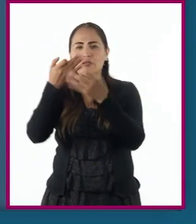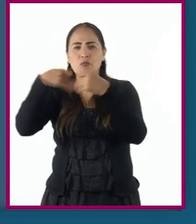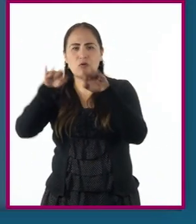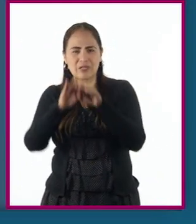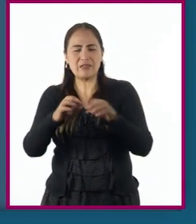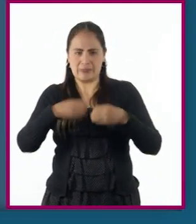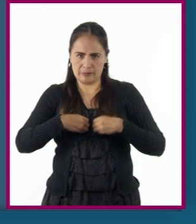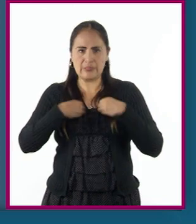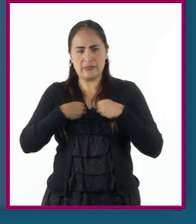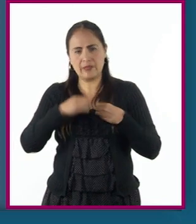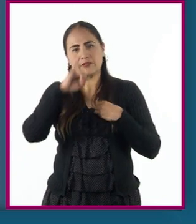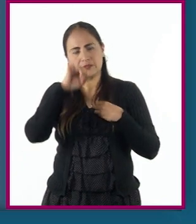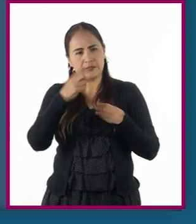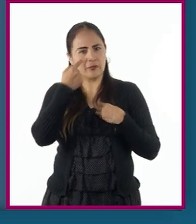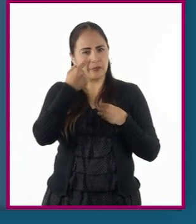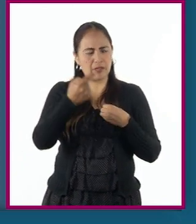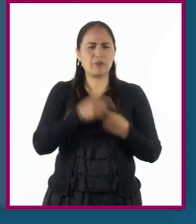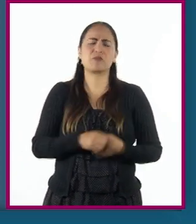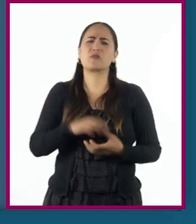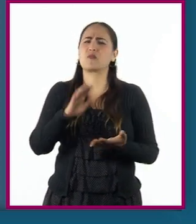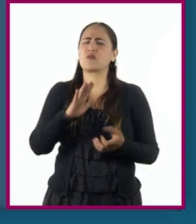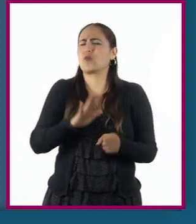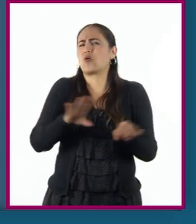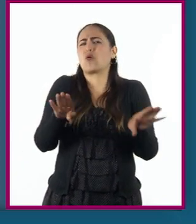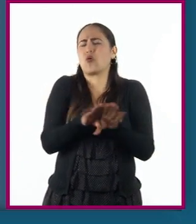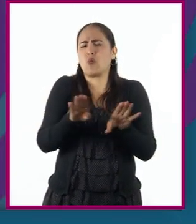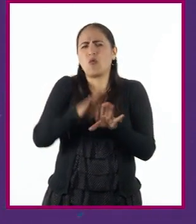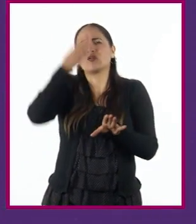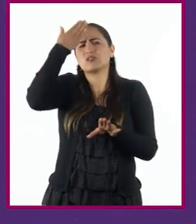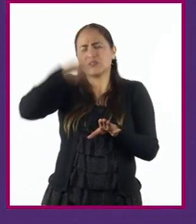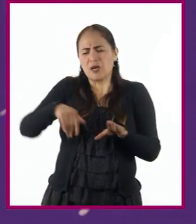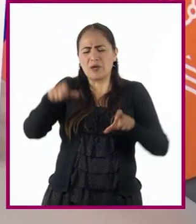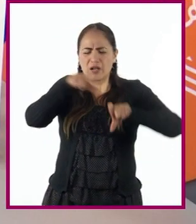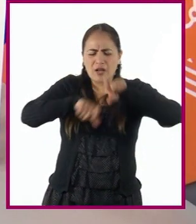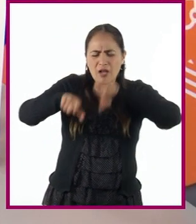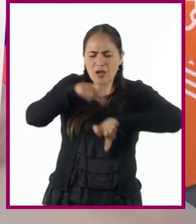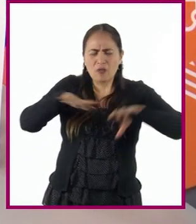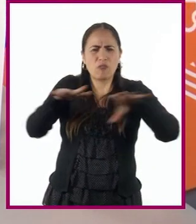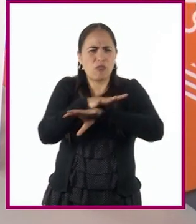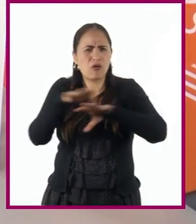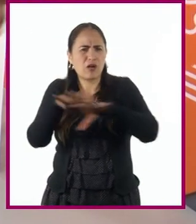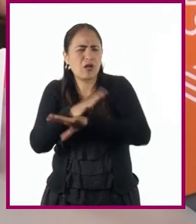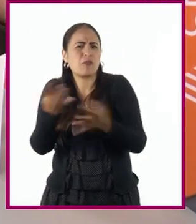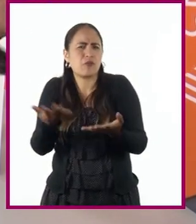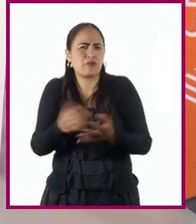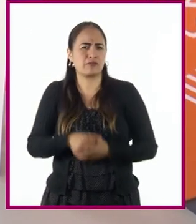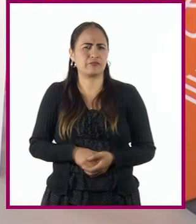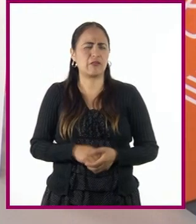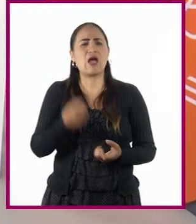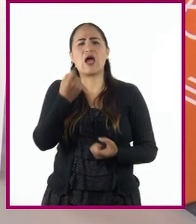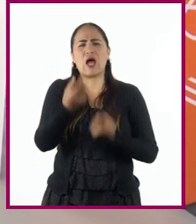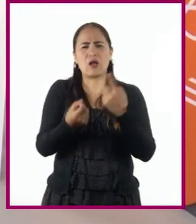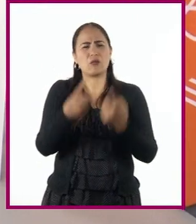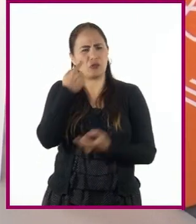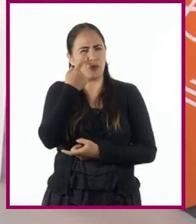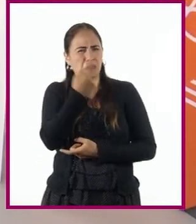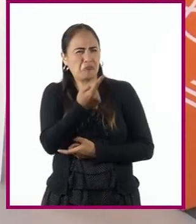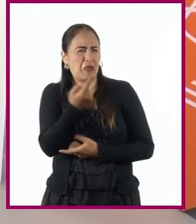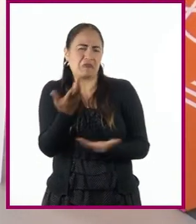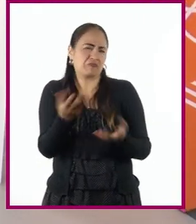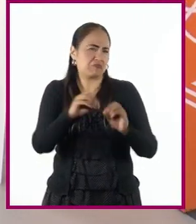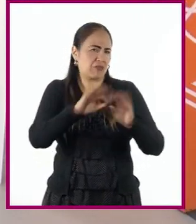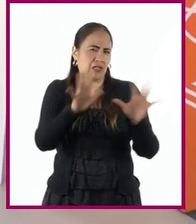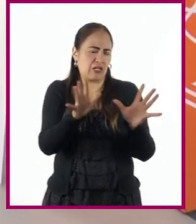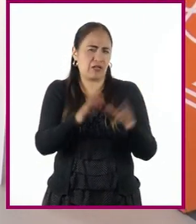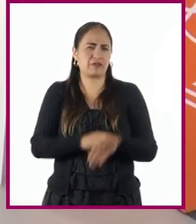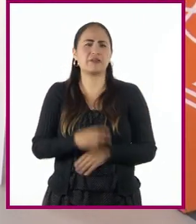nuestra vida. Maestra, ¿cómo sabemos cuando se están llevando a cabo? Algunos de los cambios químicos se manifiestan de forma sencilla, lo que